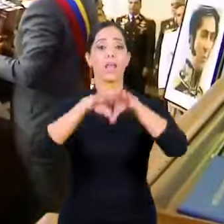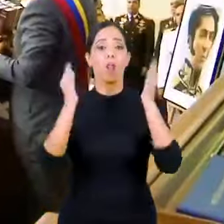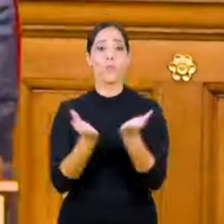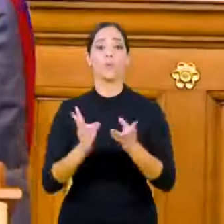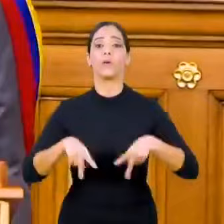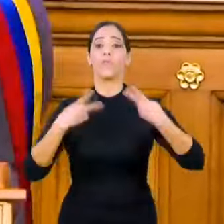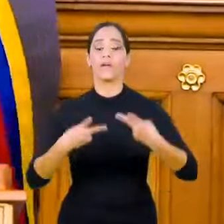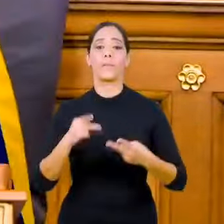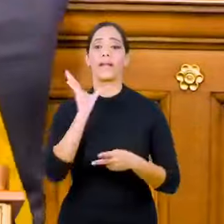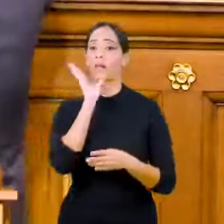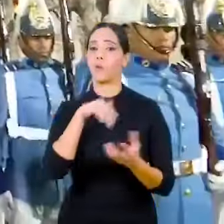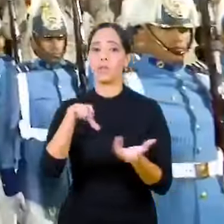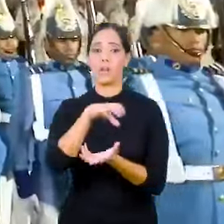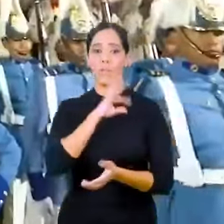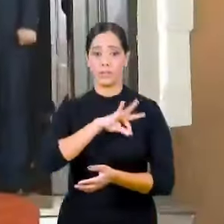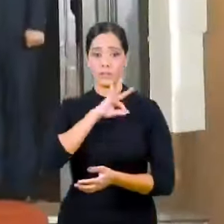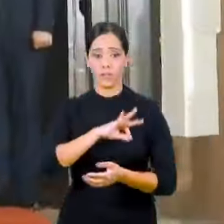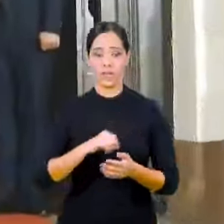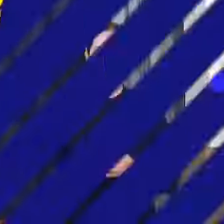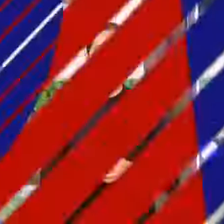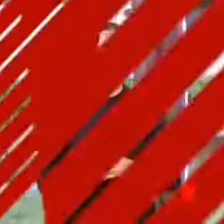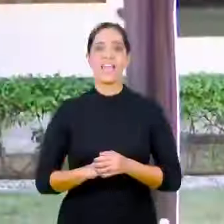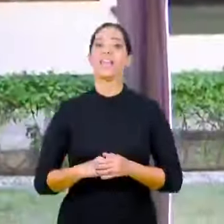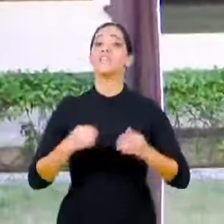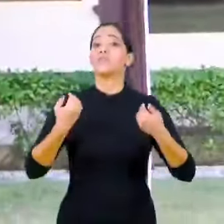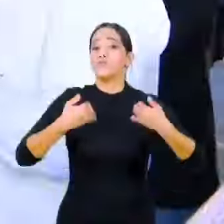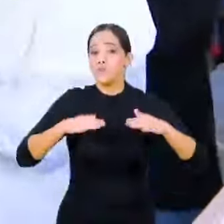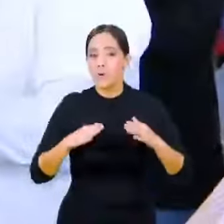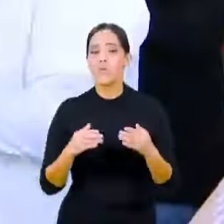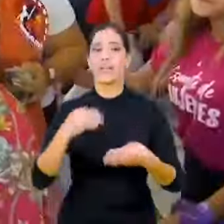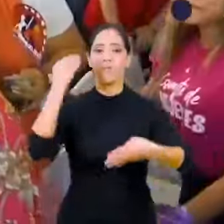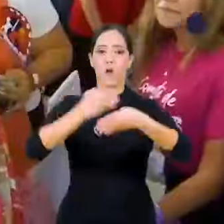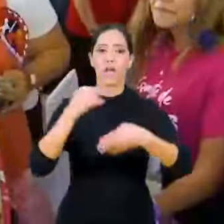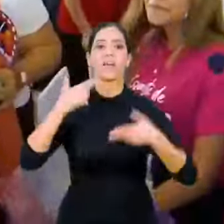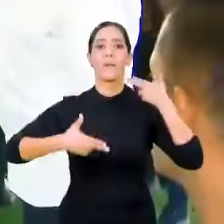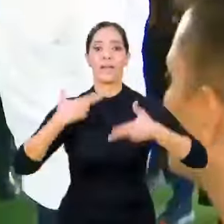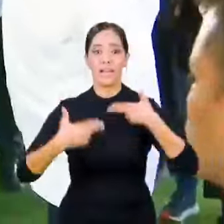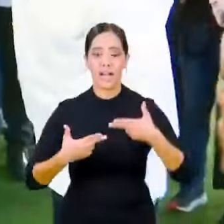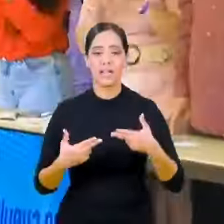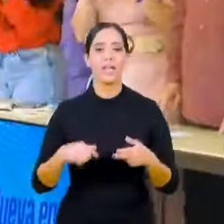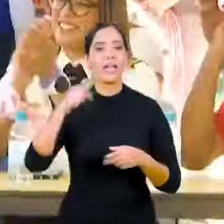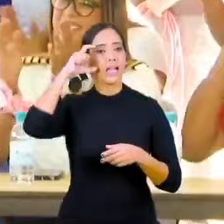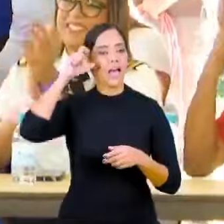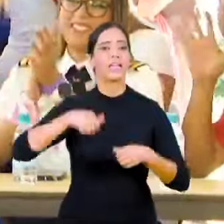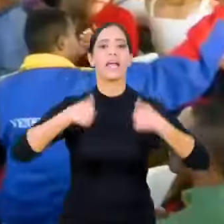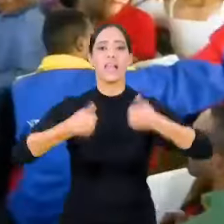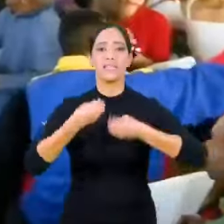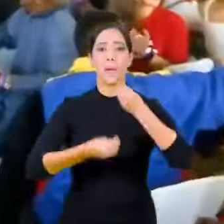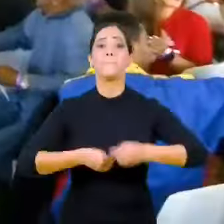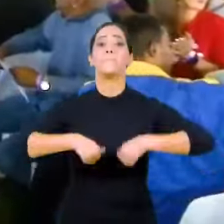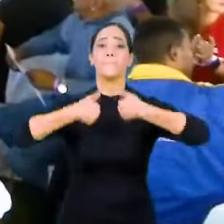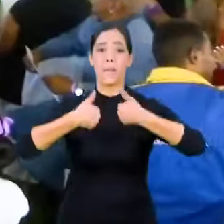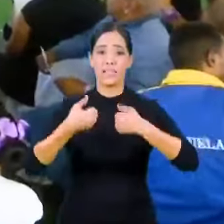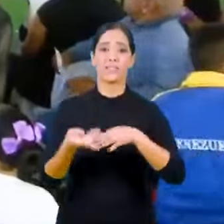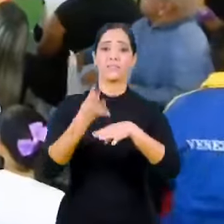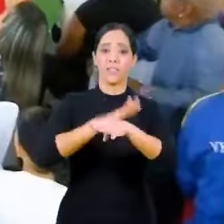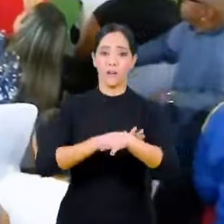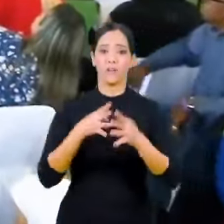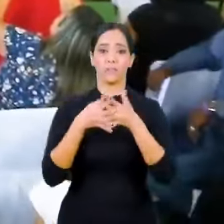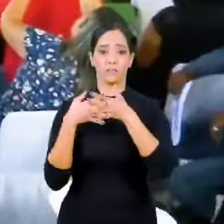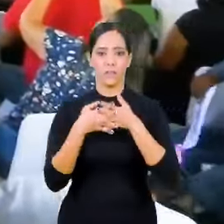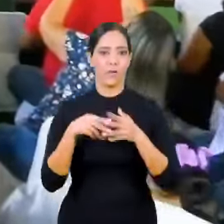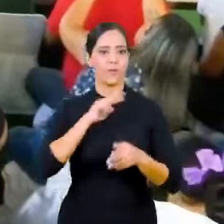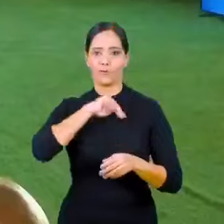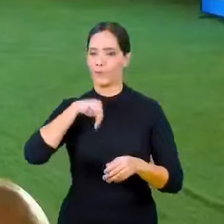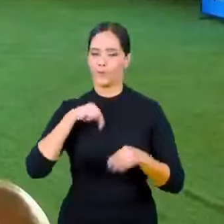el mundo actual para evitar catástrofes sociales. Y pese al bloqueo criminal al que cada día le imprime más fuerza el imperio,